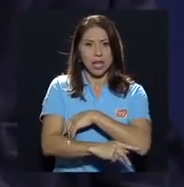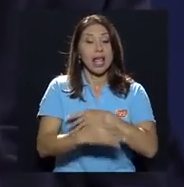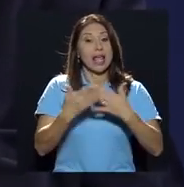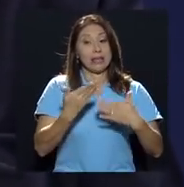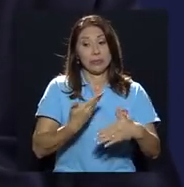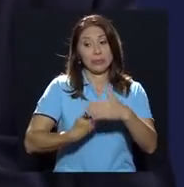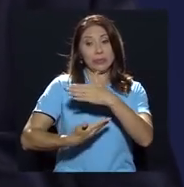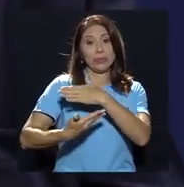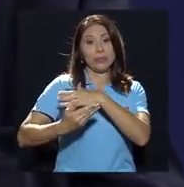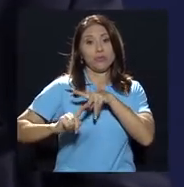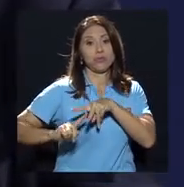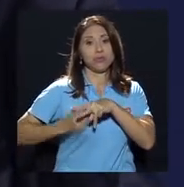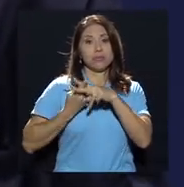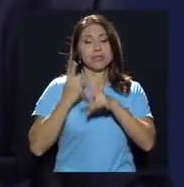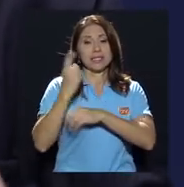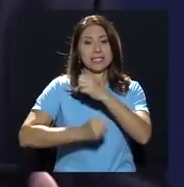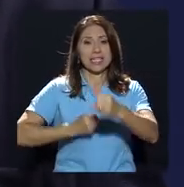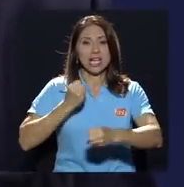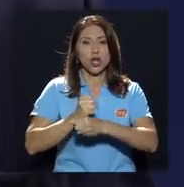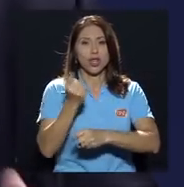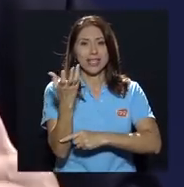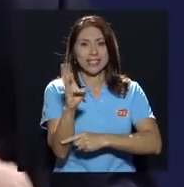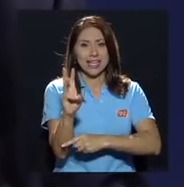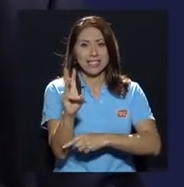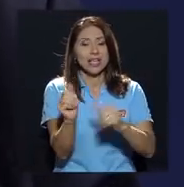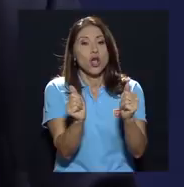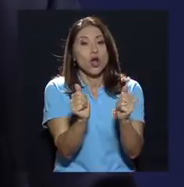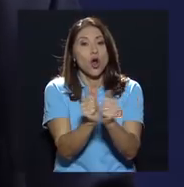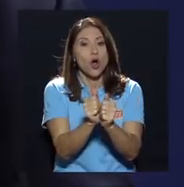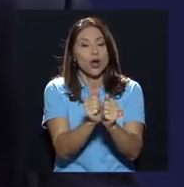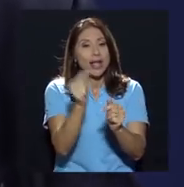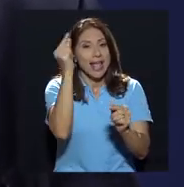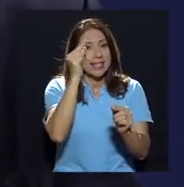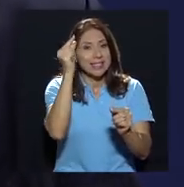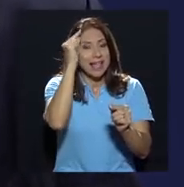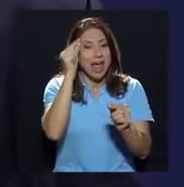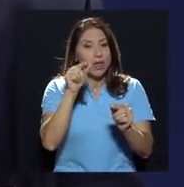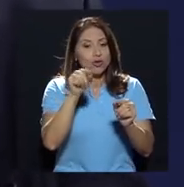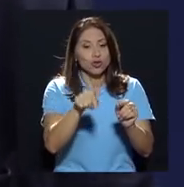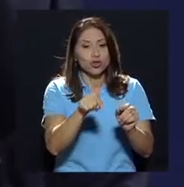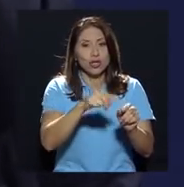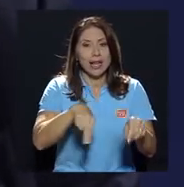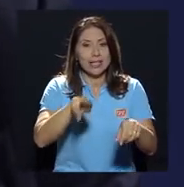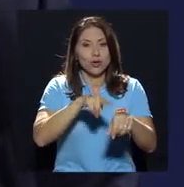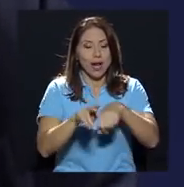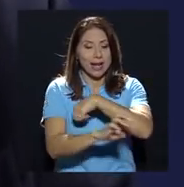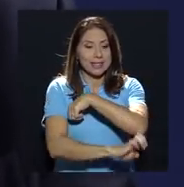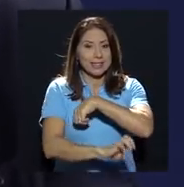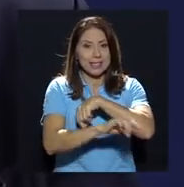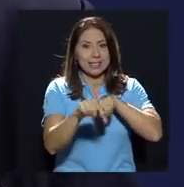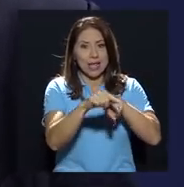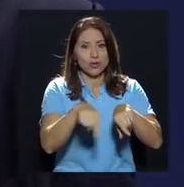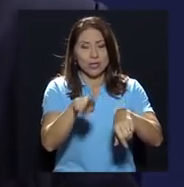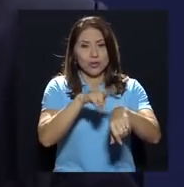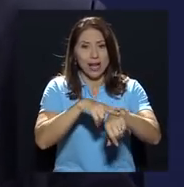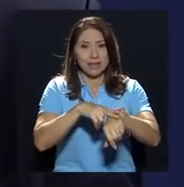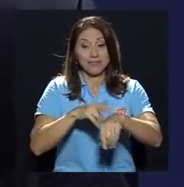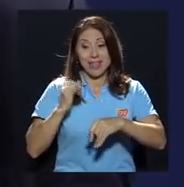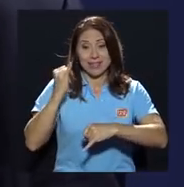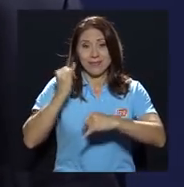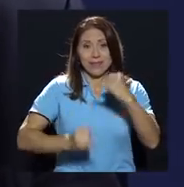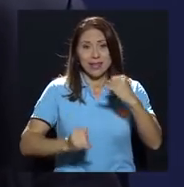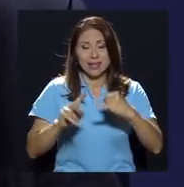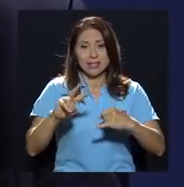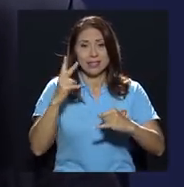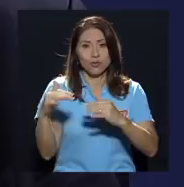16 conjuntamente con el nacimiento de los estados nacionales y ese concepto hasta